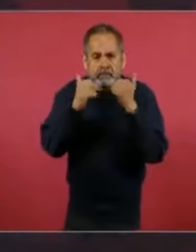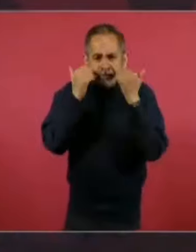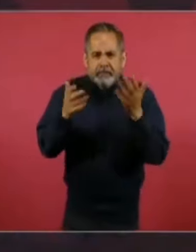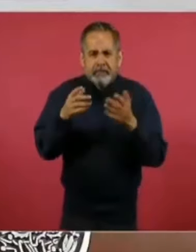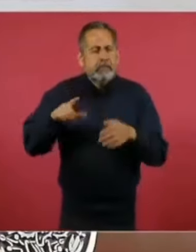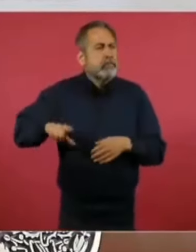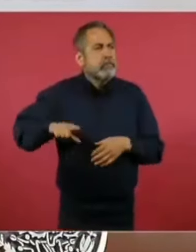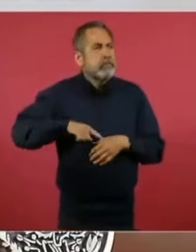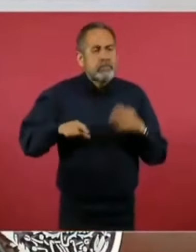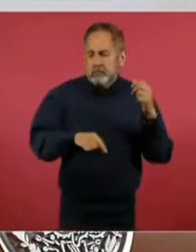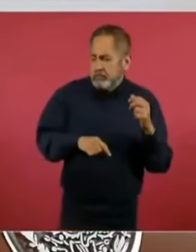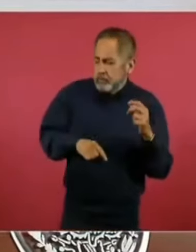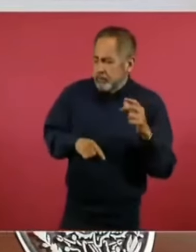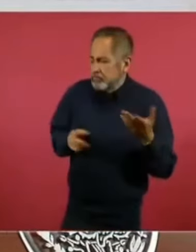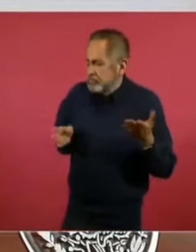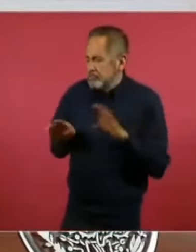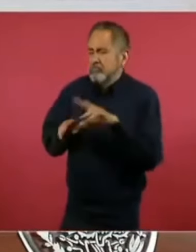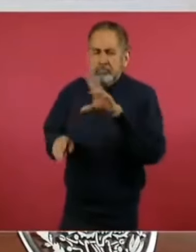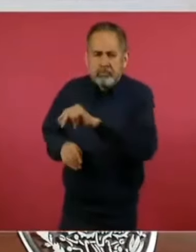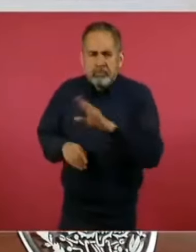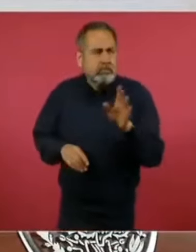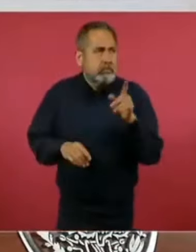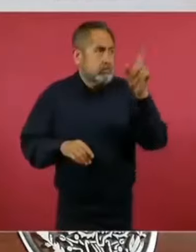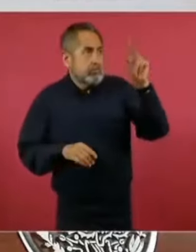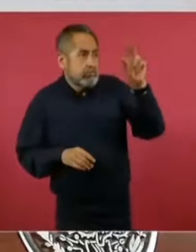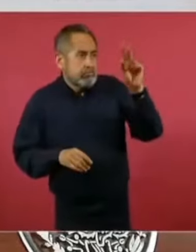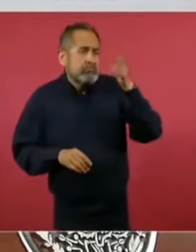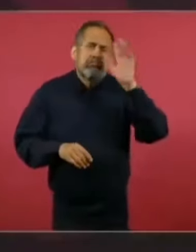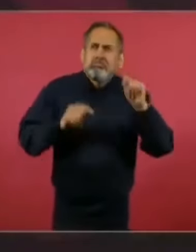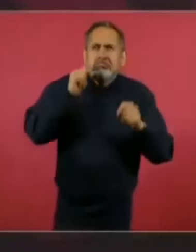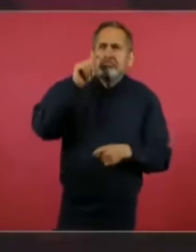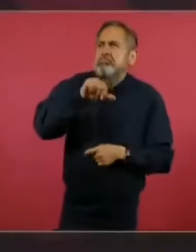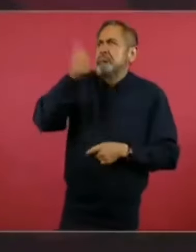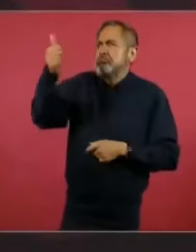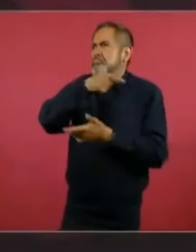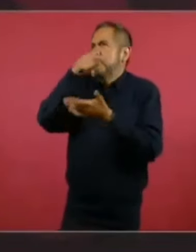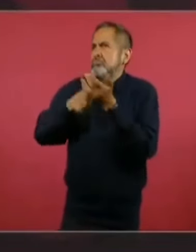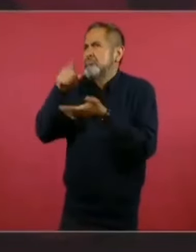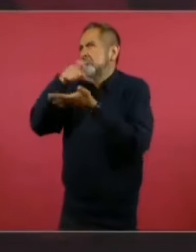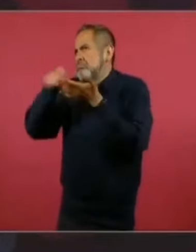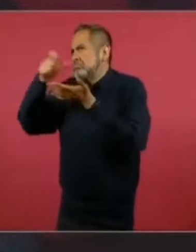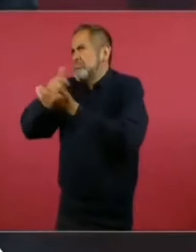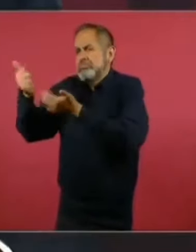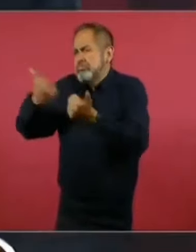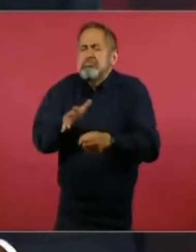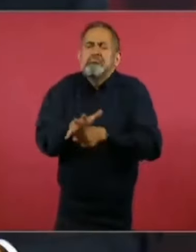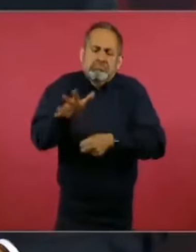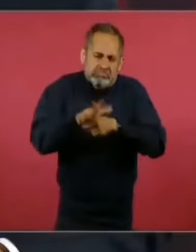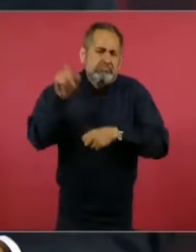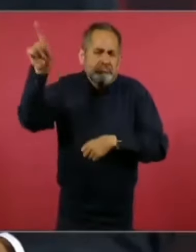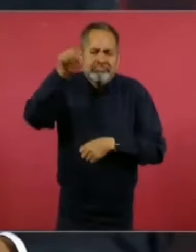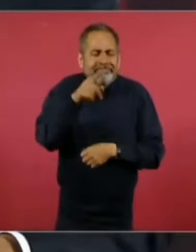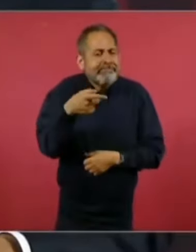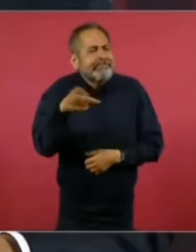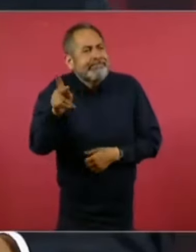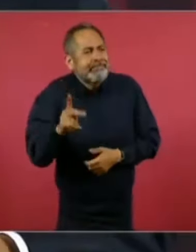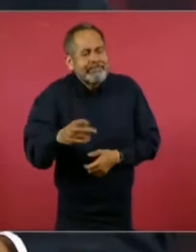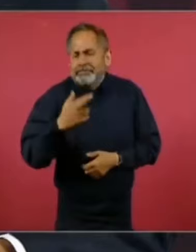hacer eso. O sea, siempre se conseguiría pues, la gasolina. De todas